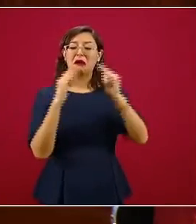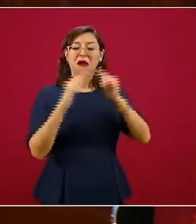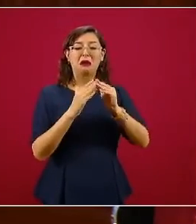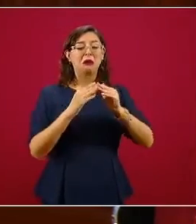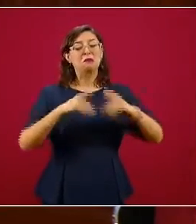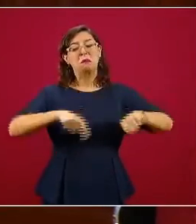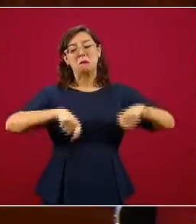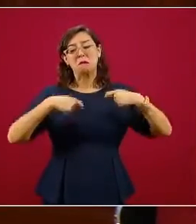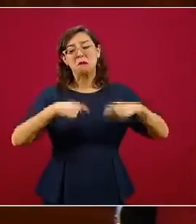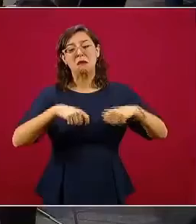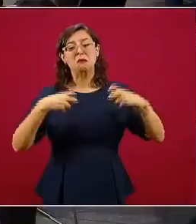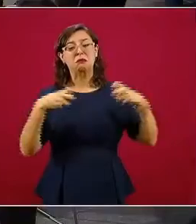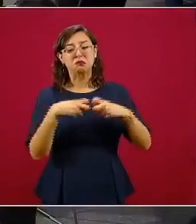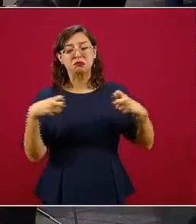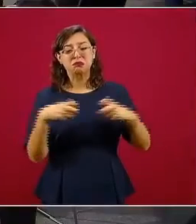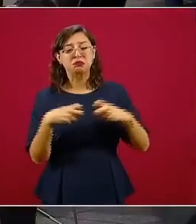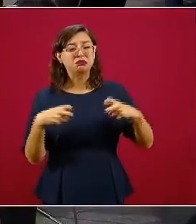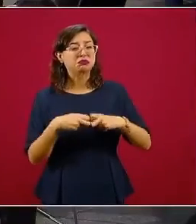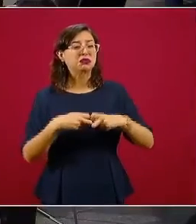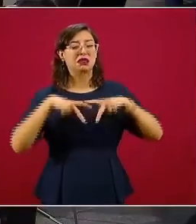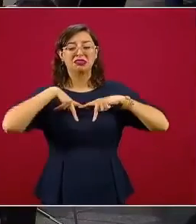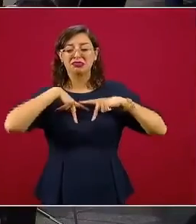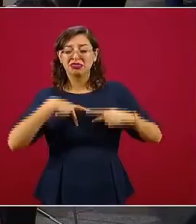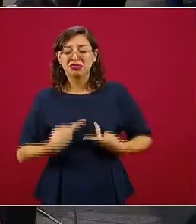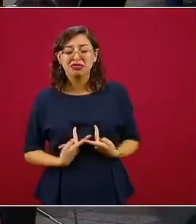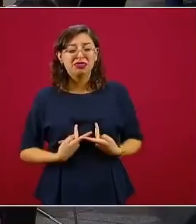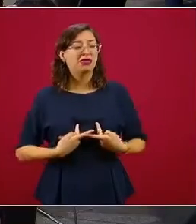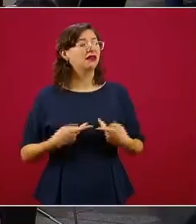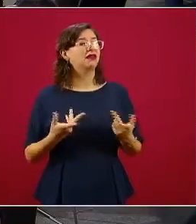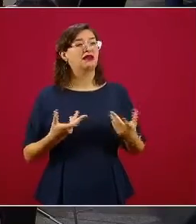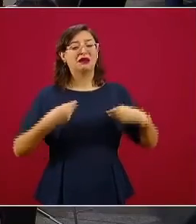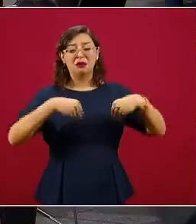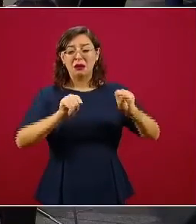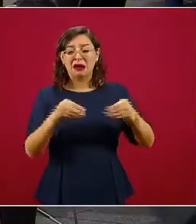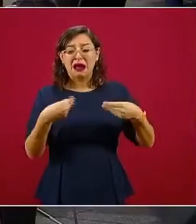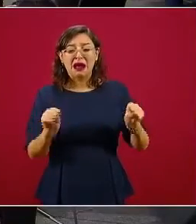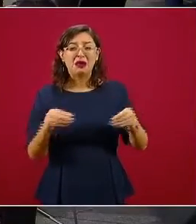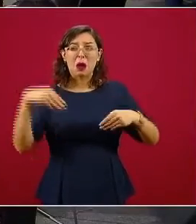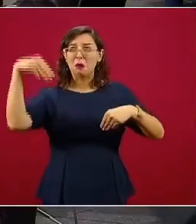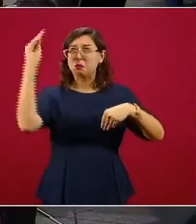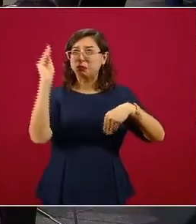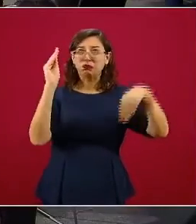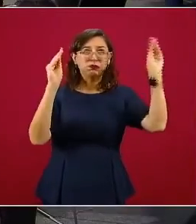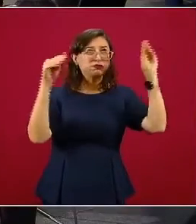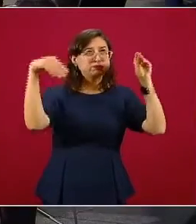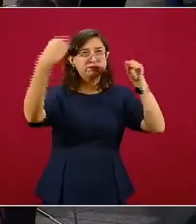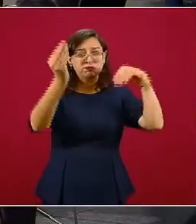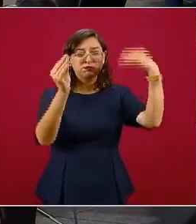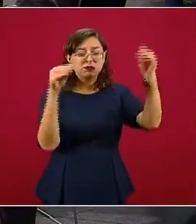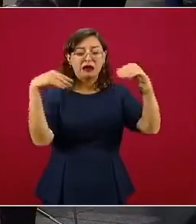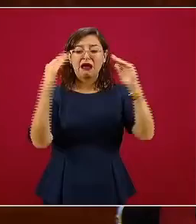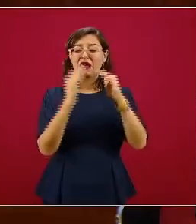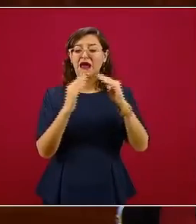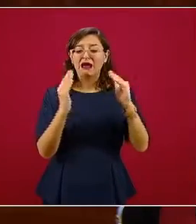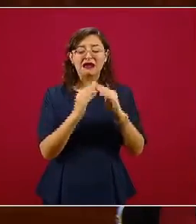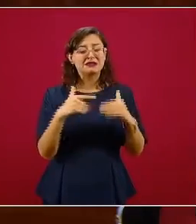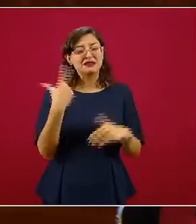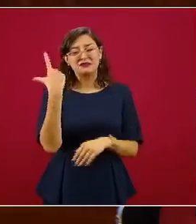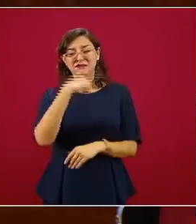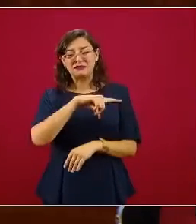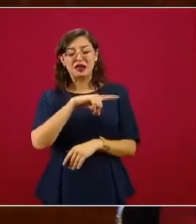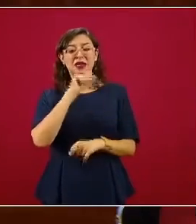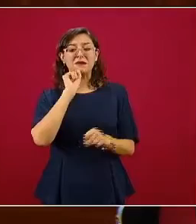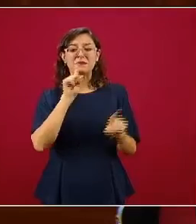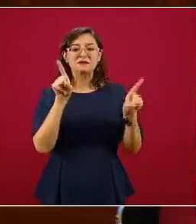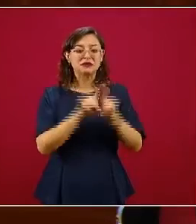techos ni siquiera son de láminas, son de cartón y plástico las casas en las que viven y viven en